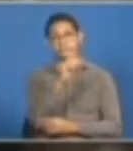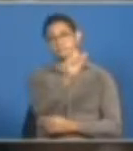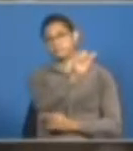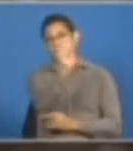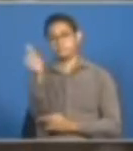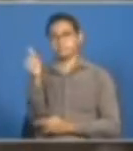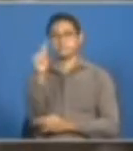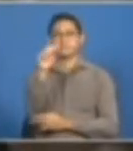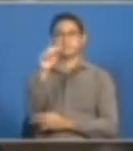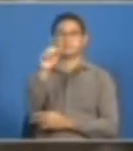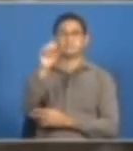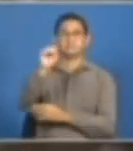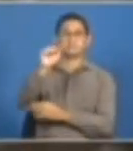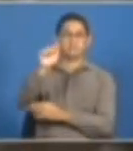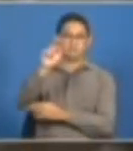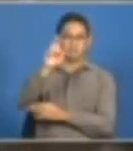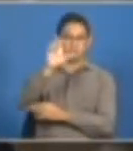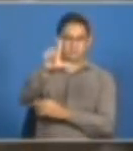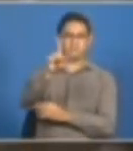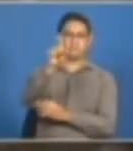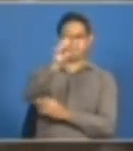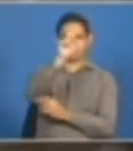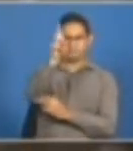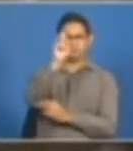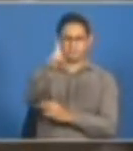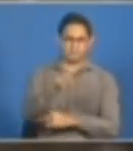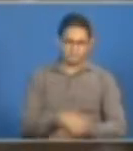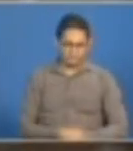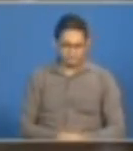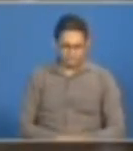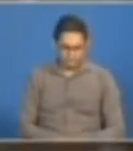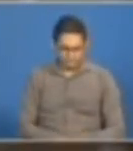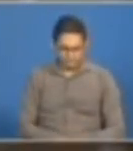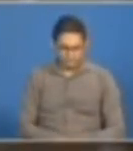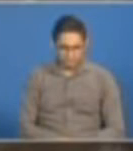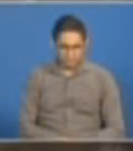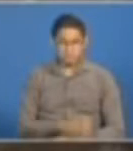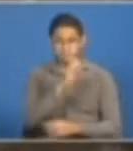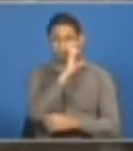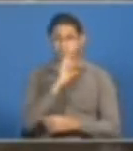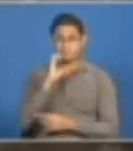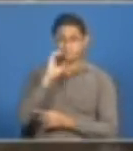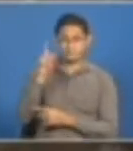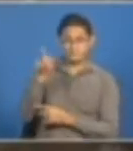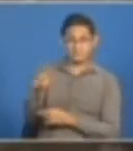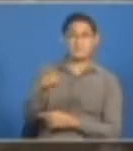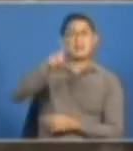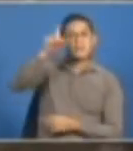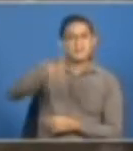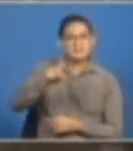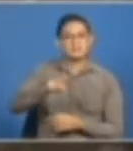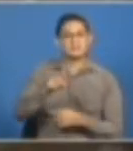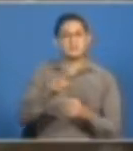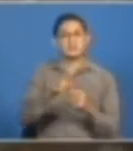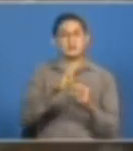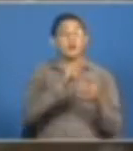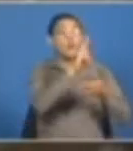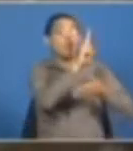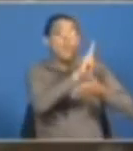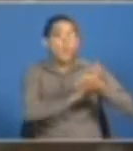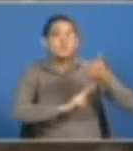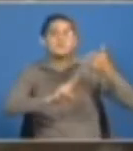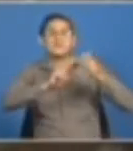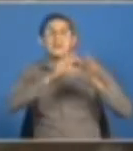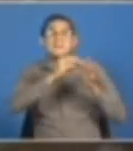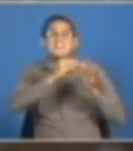Candidato Méndez, esta es la pregunta. El desarrollo del sector agropecuario amerita la creación de una universidad especializada con la función